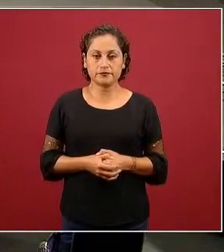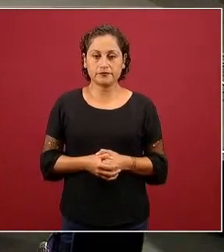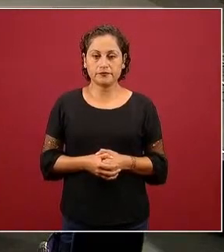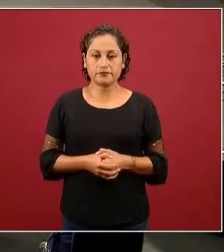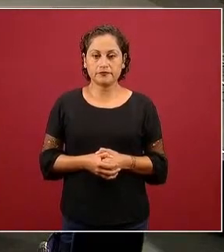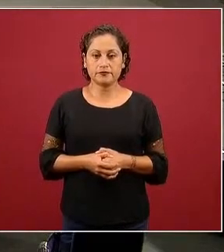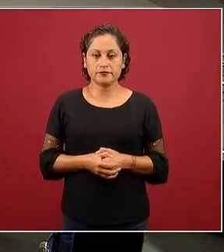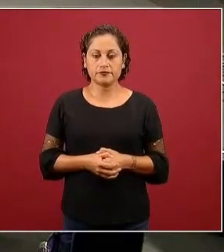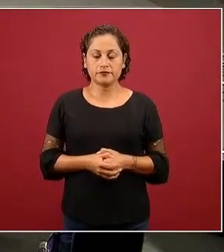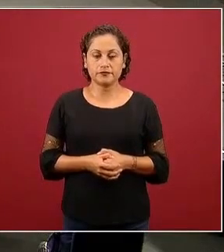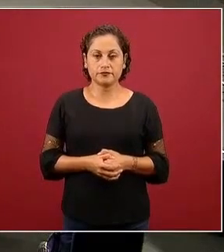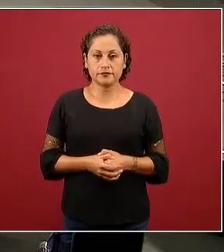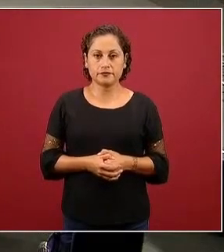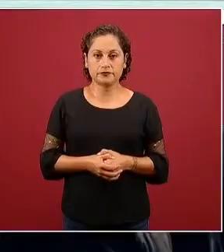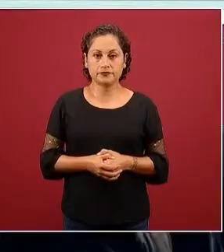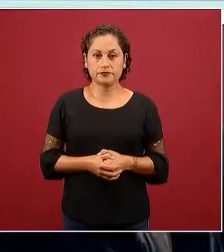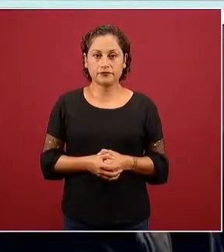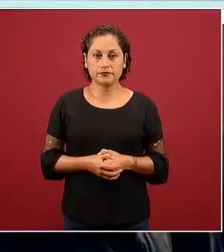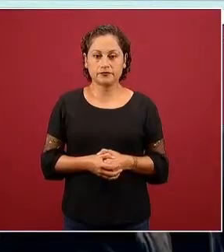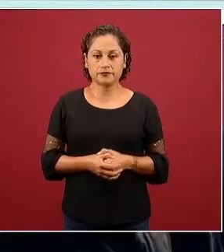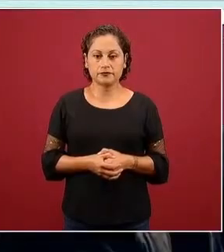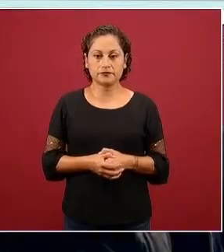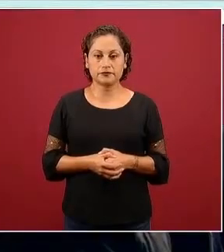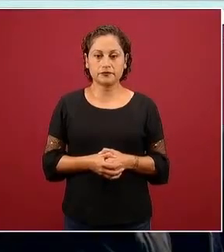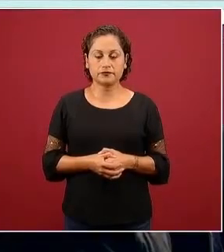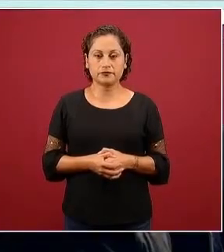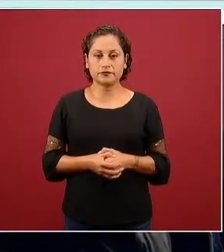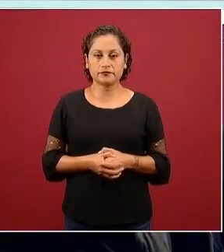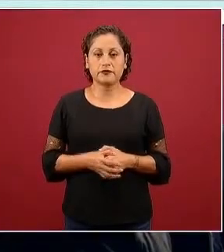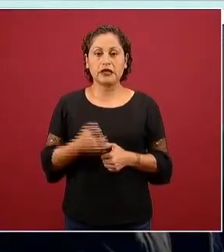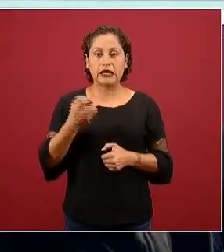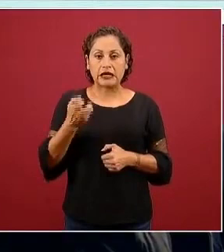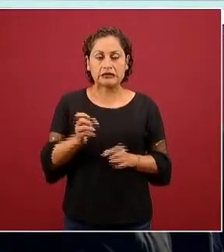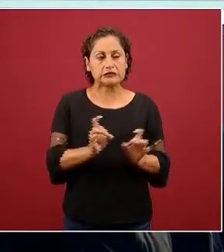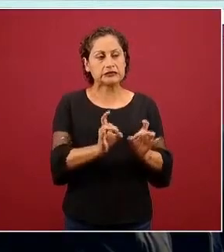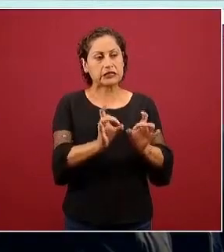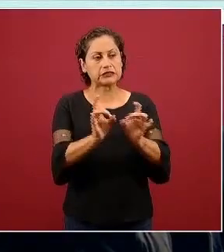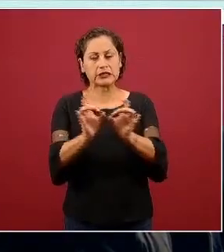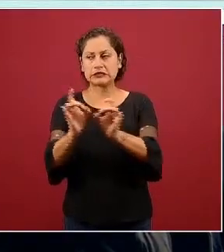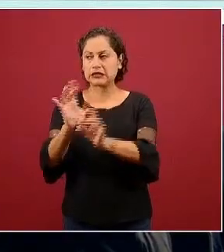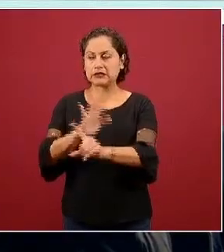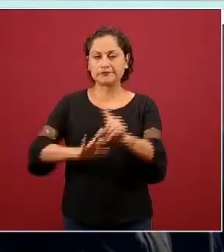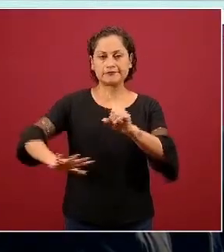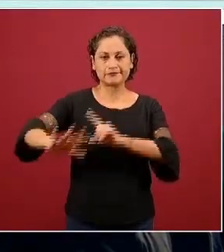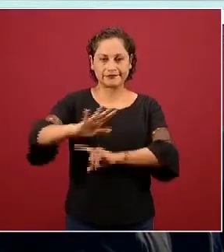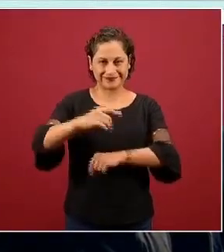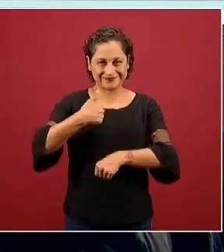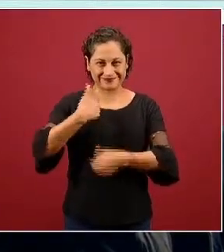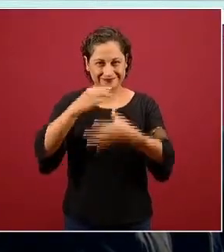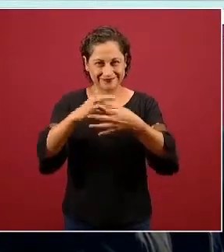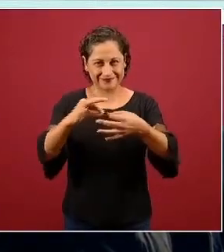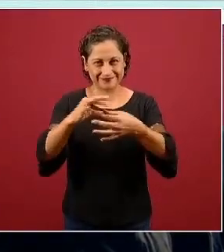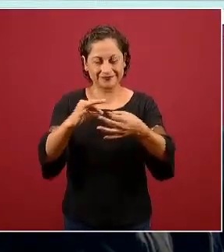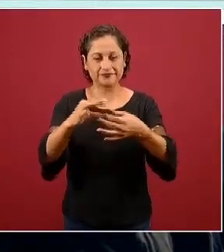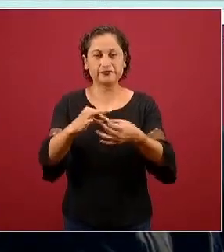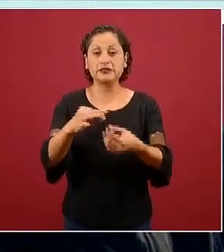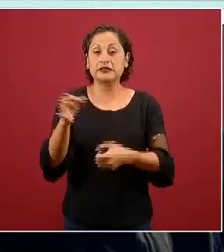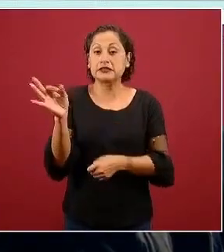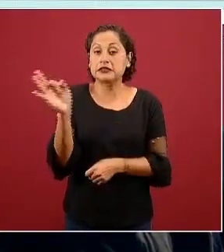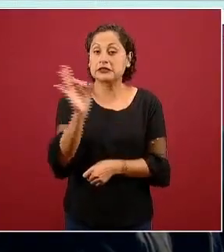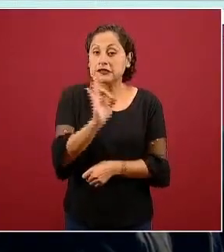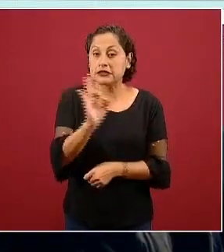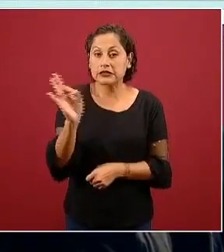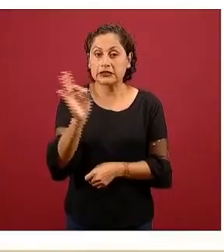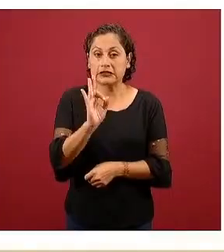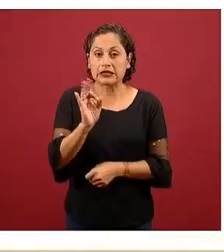Bien, dentro de estos factores ambientales de los que estamos platicando, que pueden intervenir en